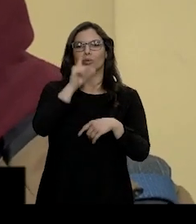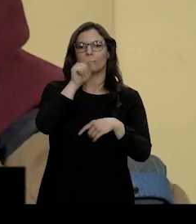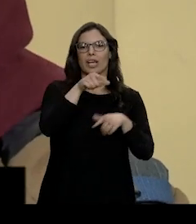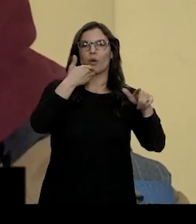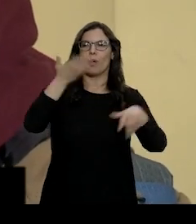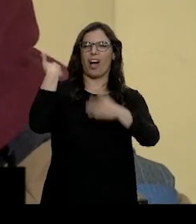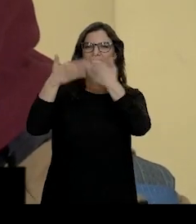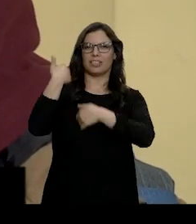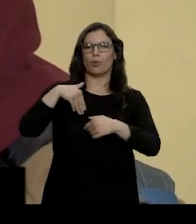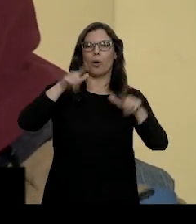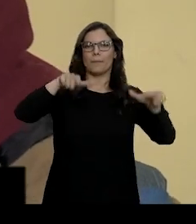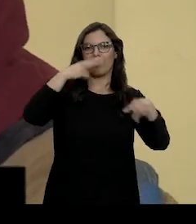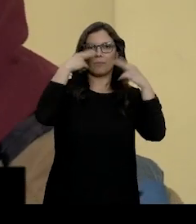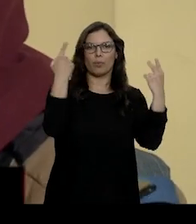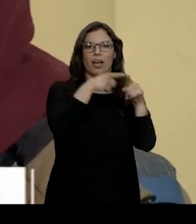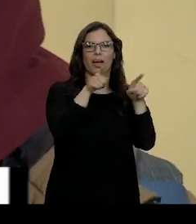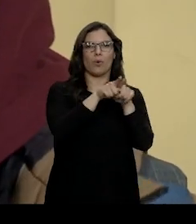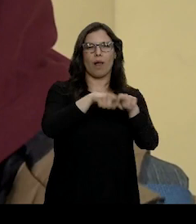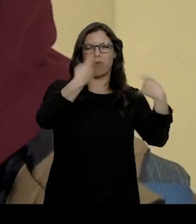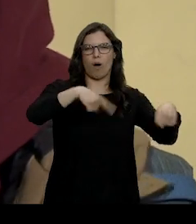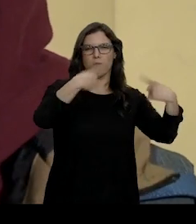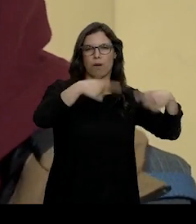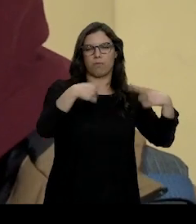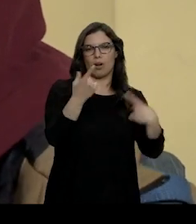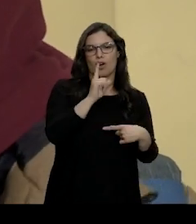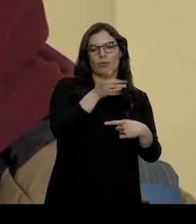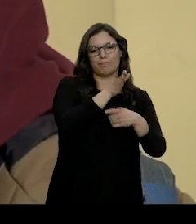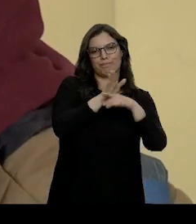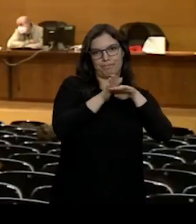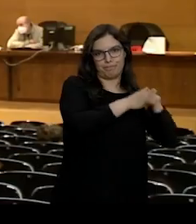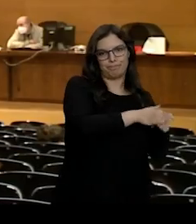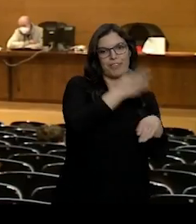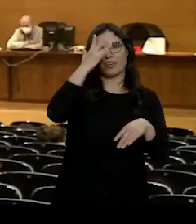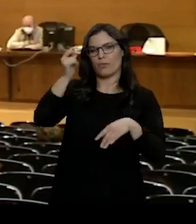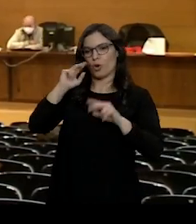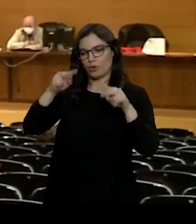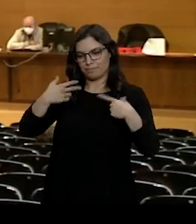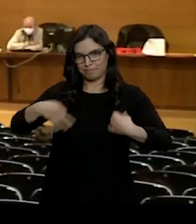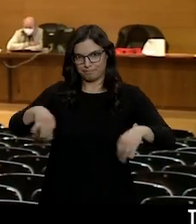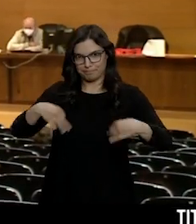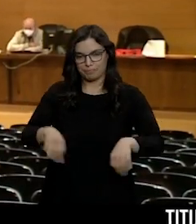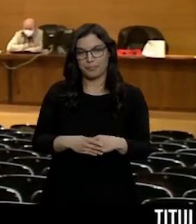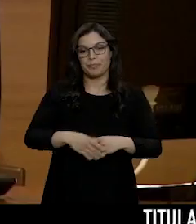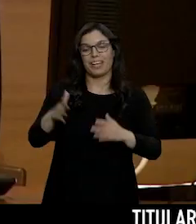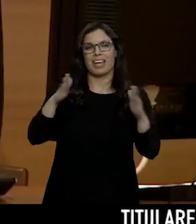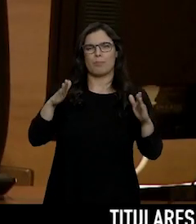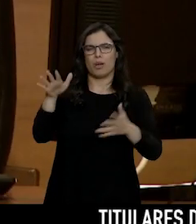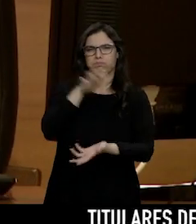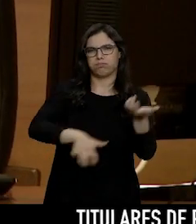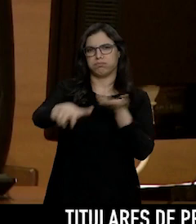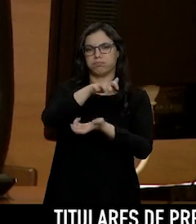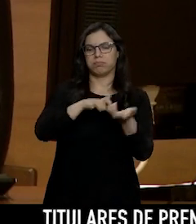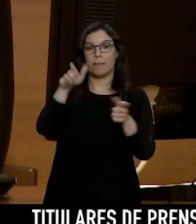la que todo es una dialéctica muy crispada. Yo creo que la filosofía pues trae un poquito esa humildad. En tiempos convulsos el ser humano siempre ha